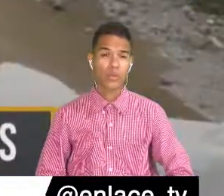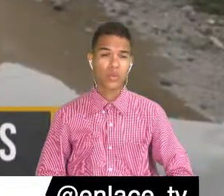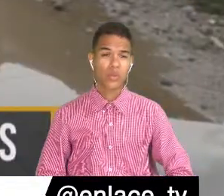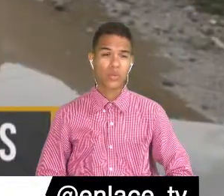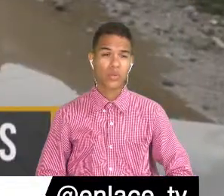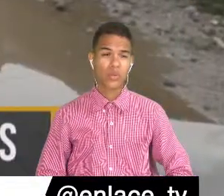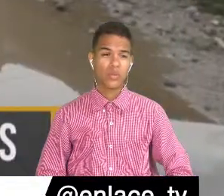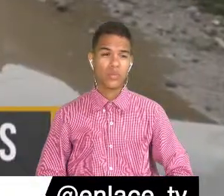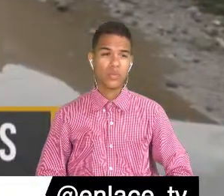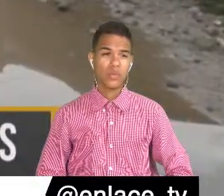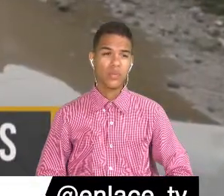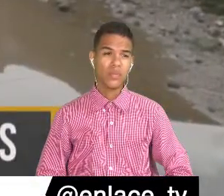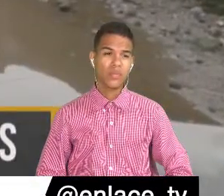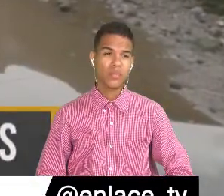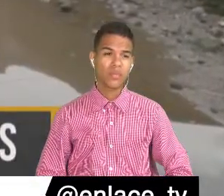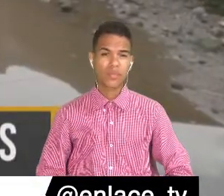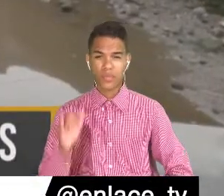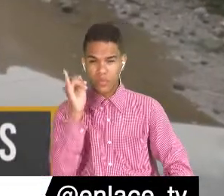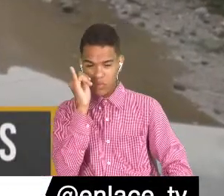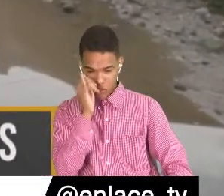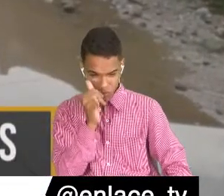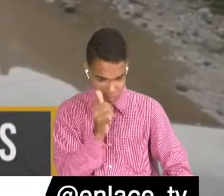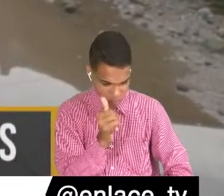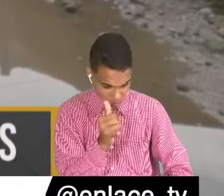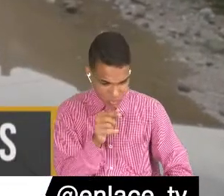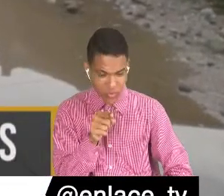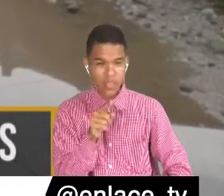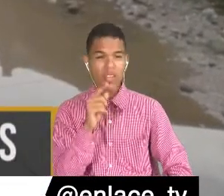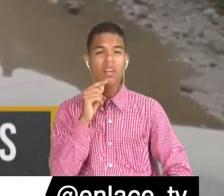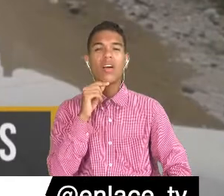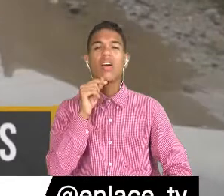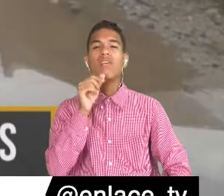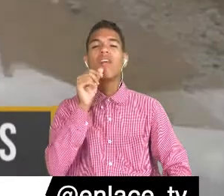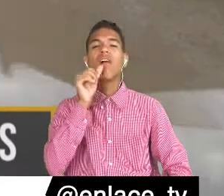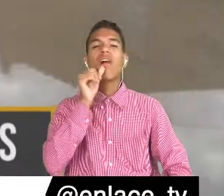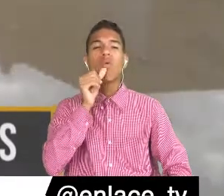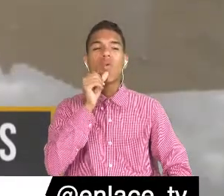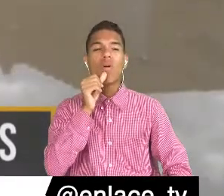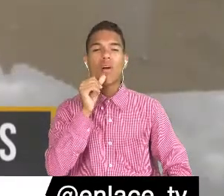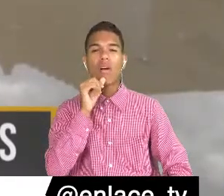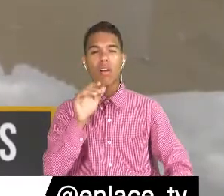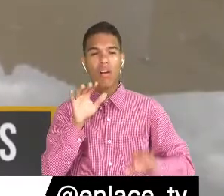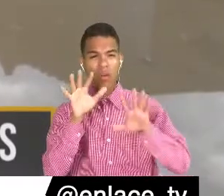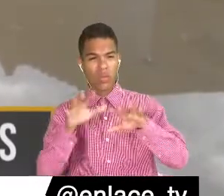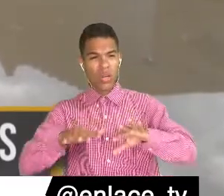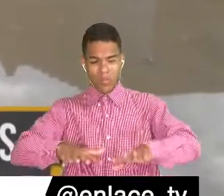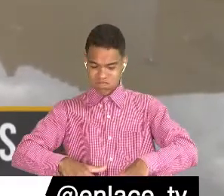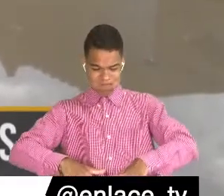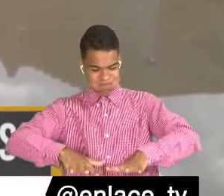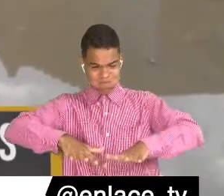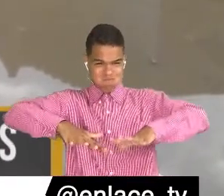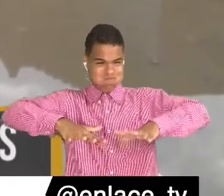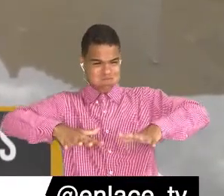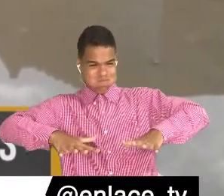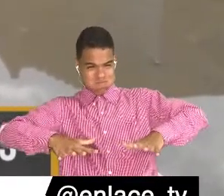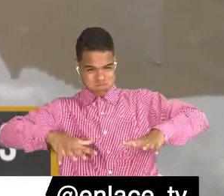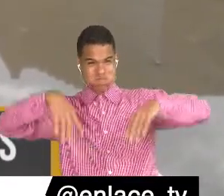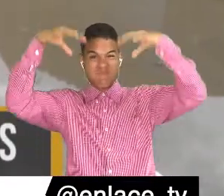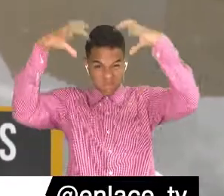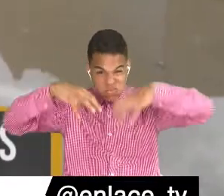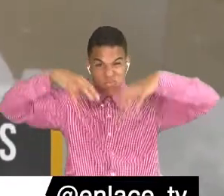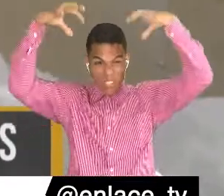Por su parte, este reportero ciudadano denuncia que el recolector de agua lluvia de su sector está al borde del colapso y advierte que las lluvias